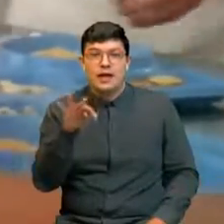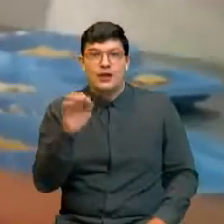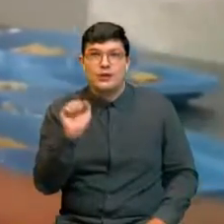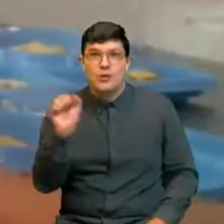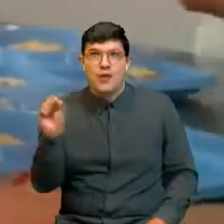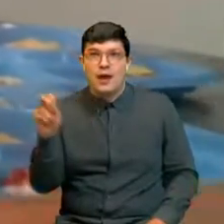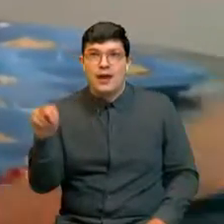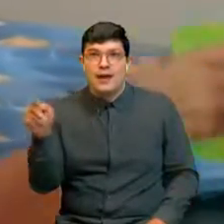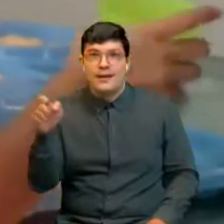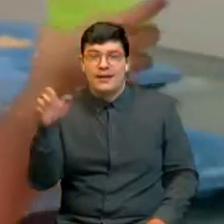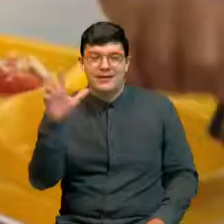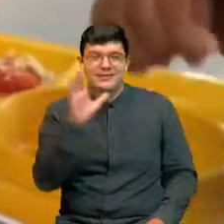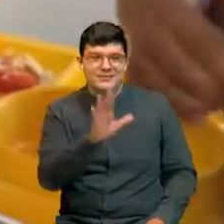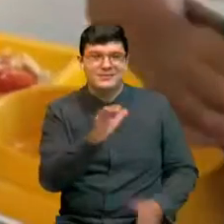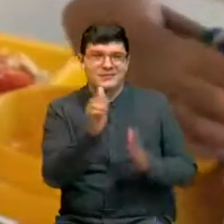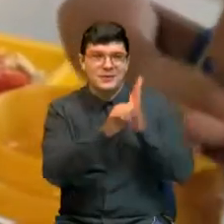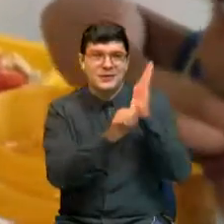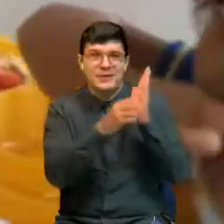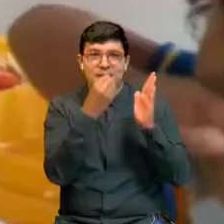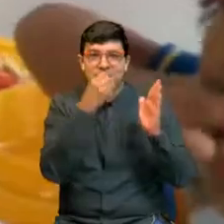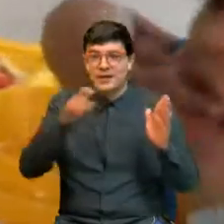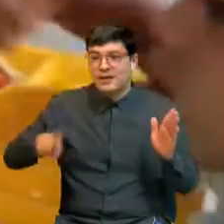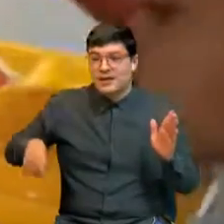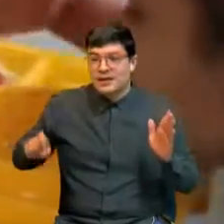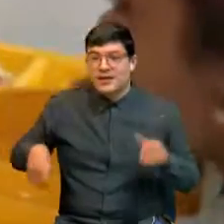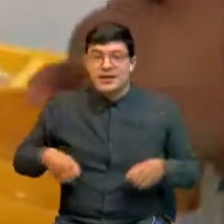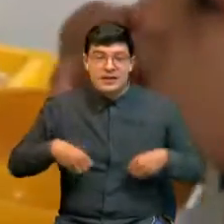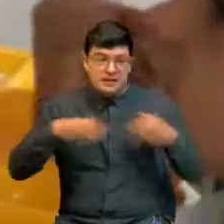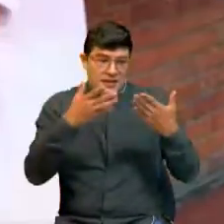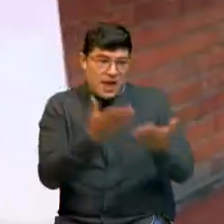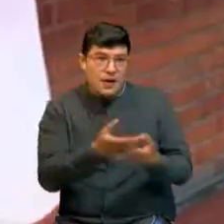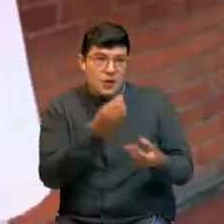PAE municipal es una fuente de alimentación para familias de escasos recursos.